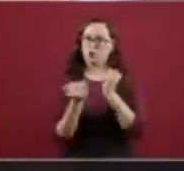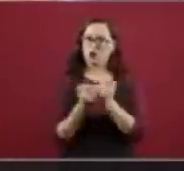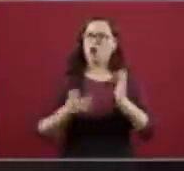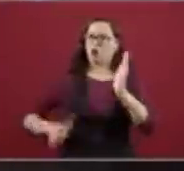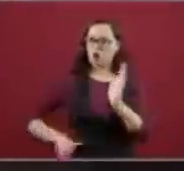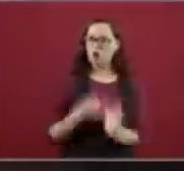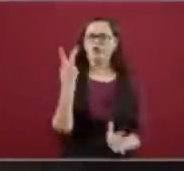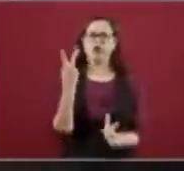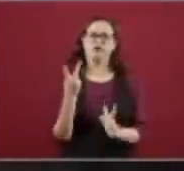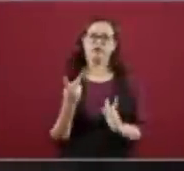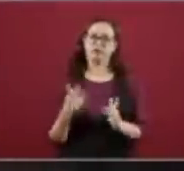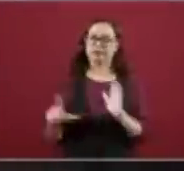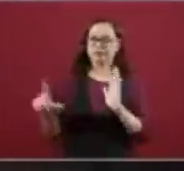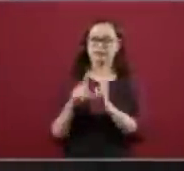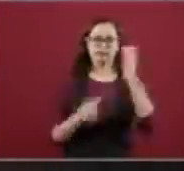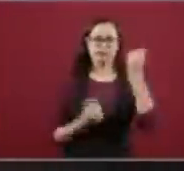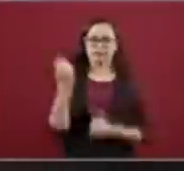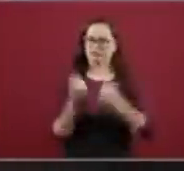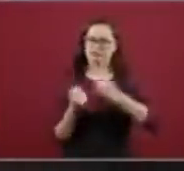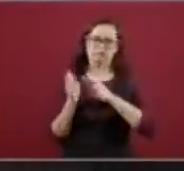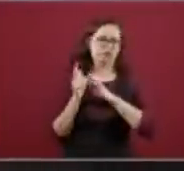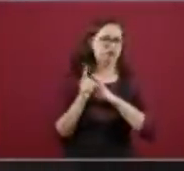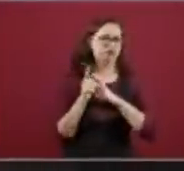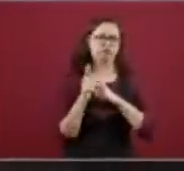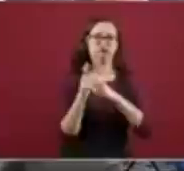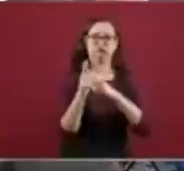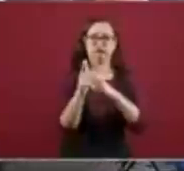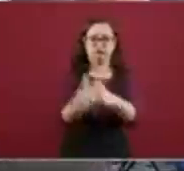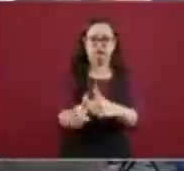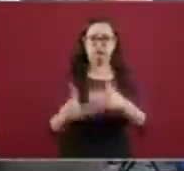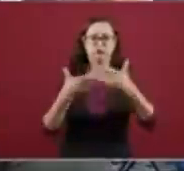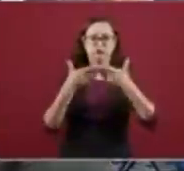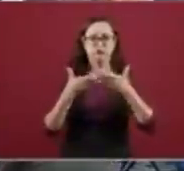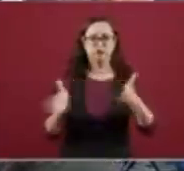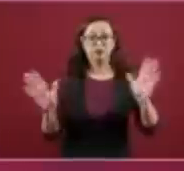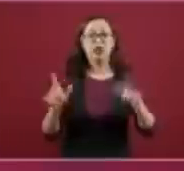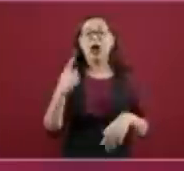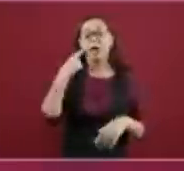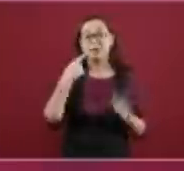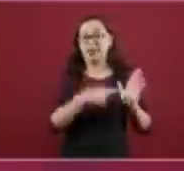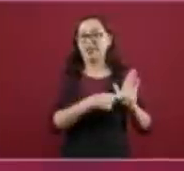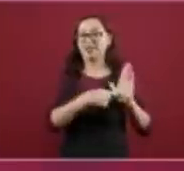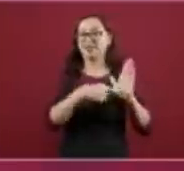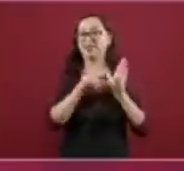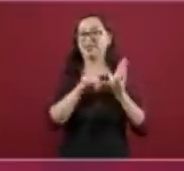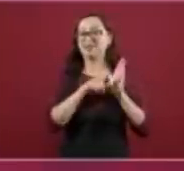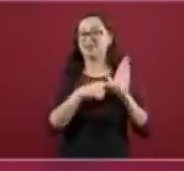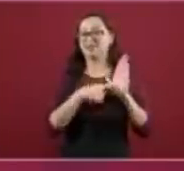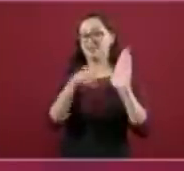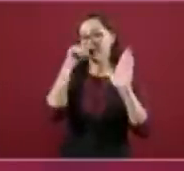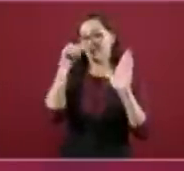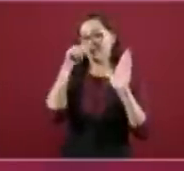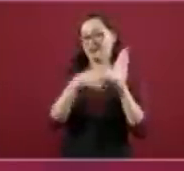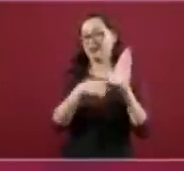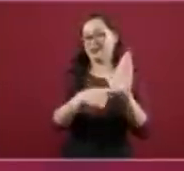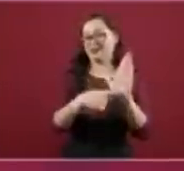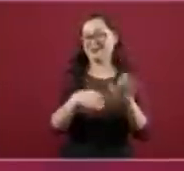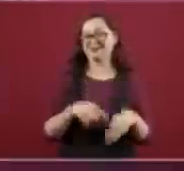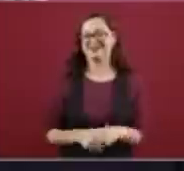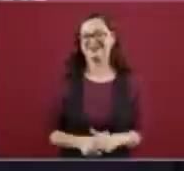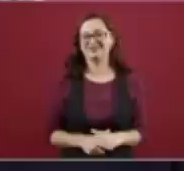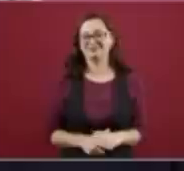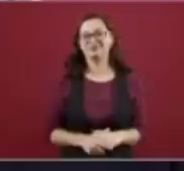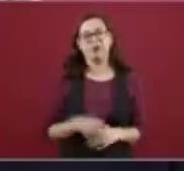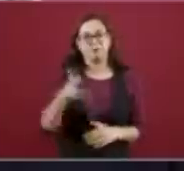otra vez el programa de licencias permanentes. Aquí está mi licencia permanente. Entonces la sociedad quiere tener